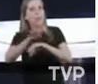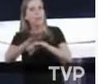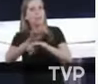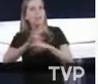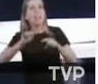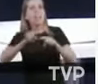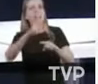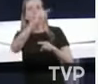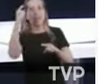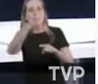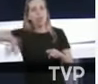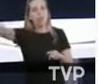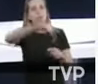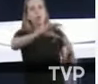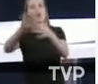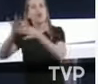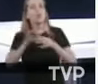todos, unidos.